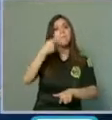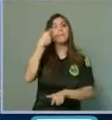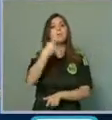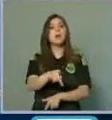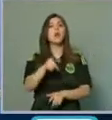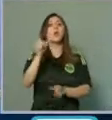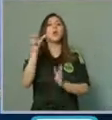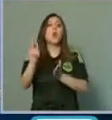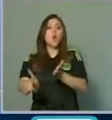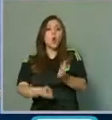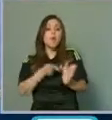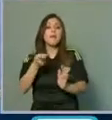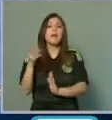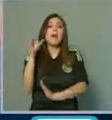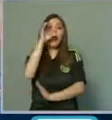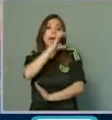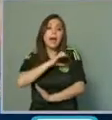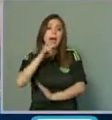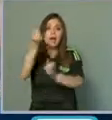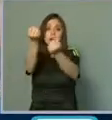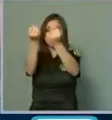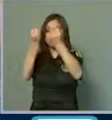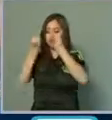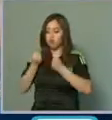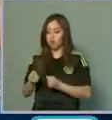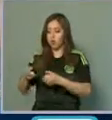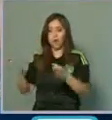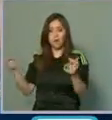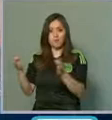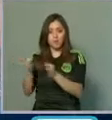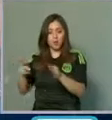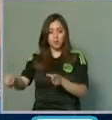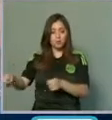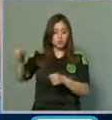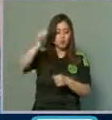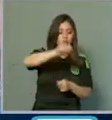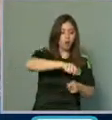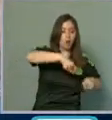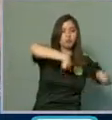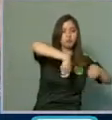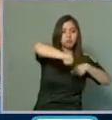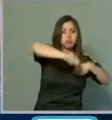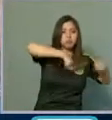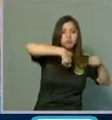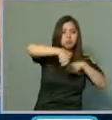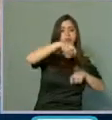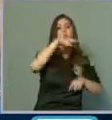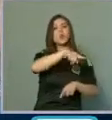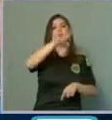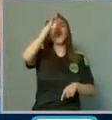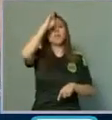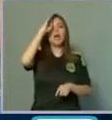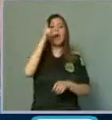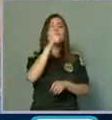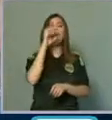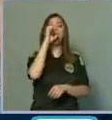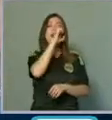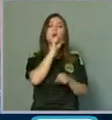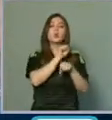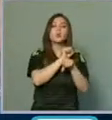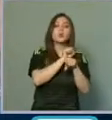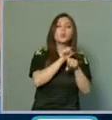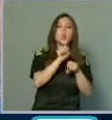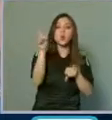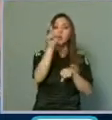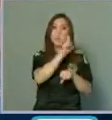hora del recalentado es muy importante que llegue a altas temperaturas, es decir, que no nada más se caliente, claro, que no nada